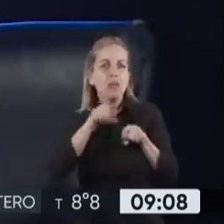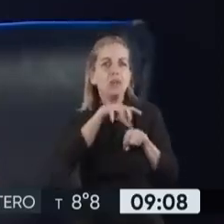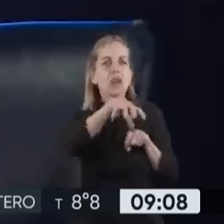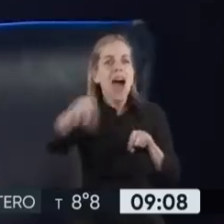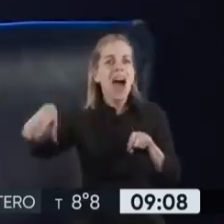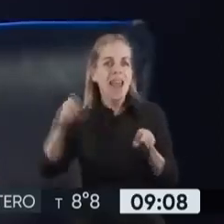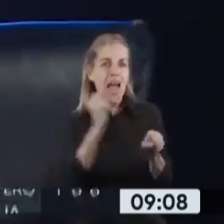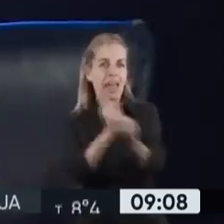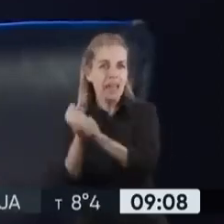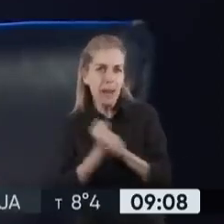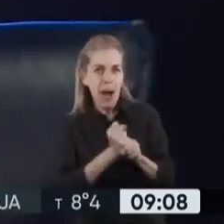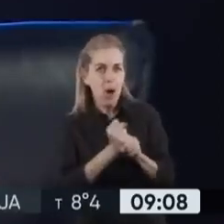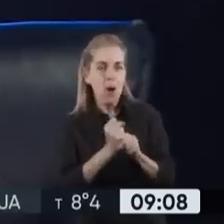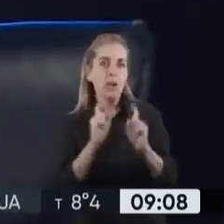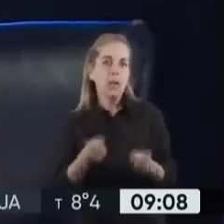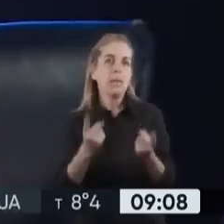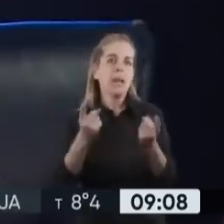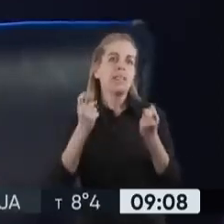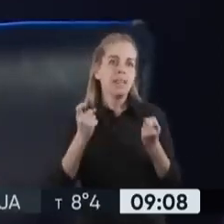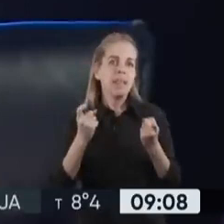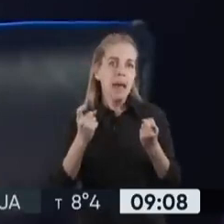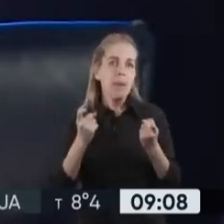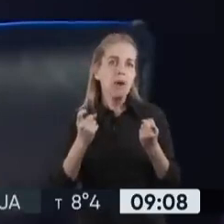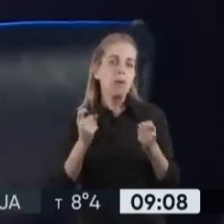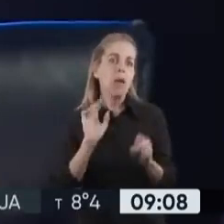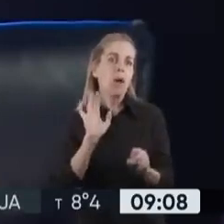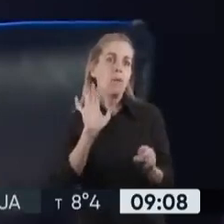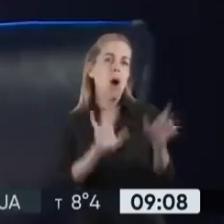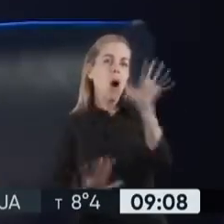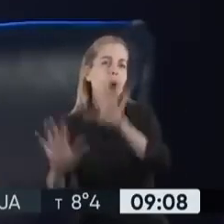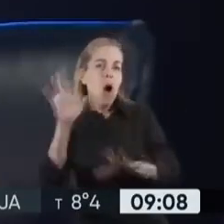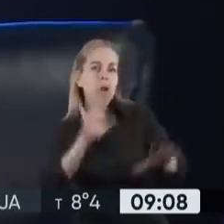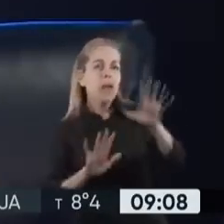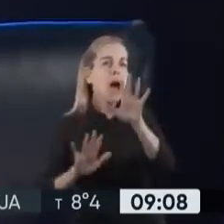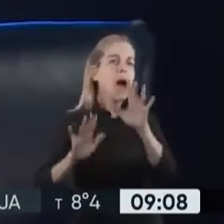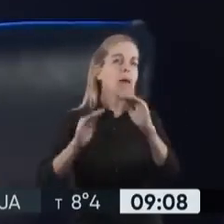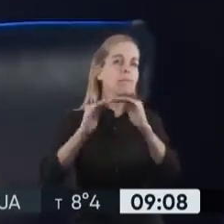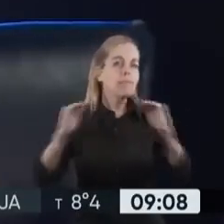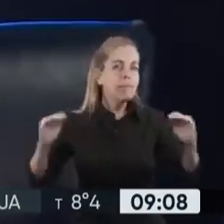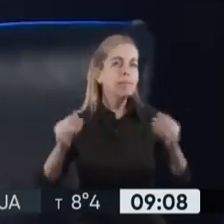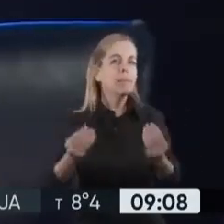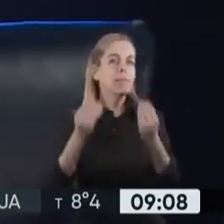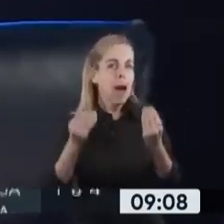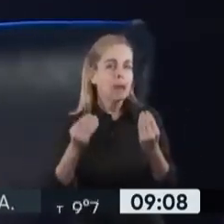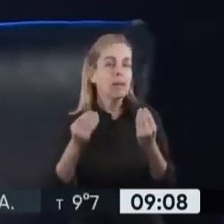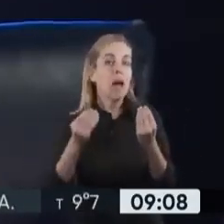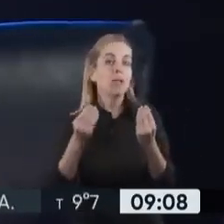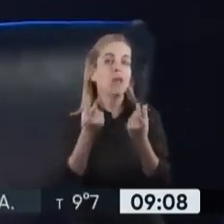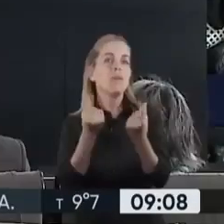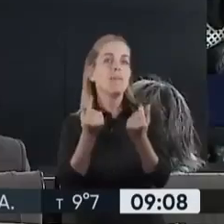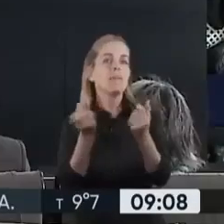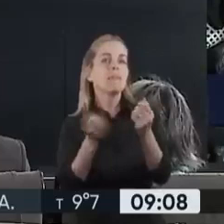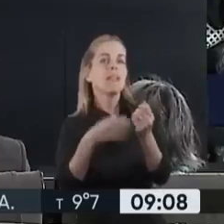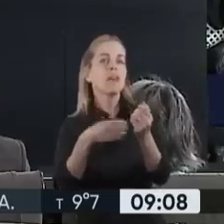y necesitamos dar cierto orden y equilibrio a las finanzas públicas del estado nacional